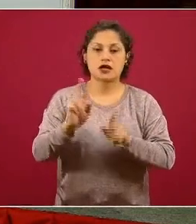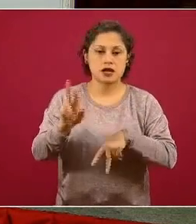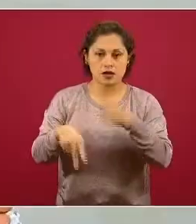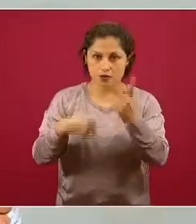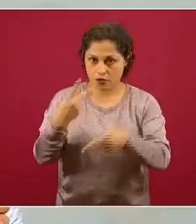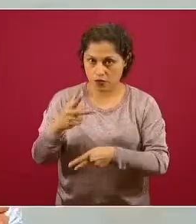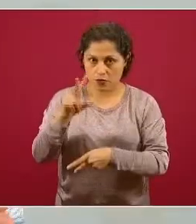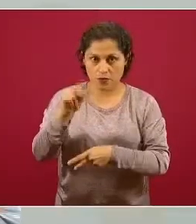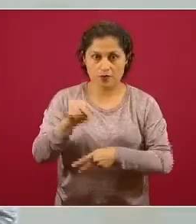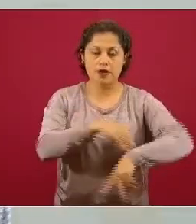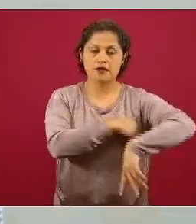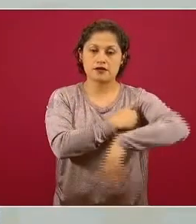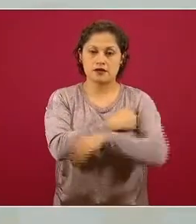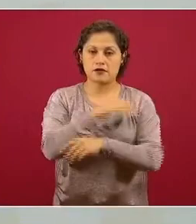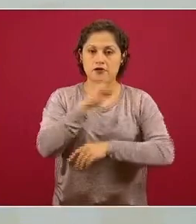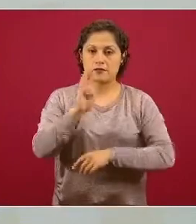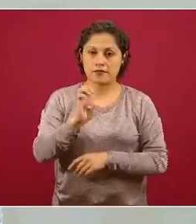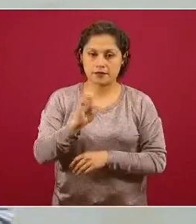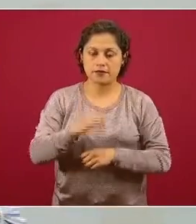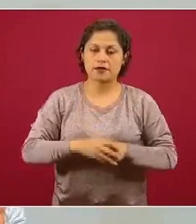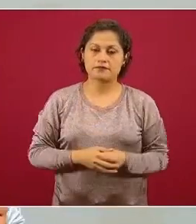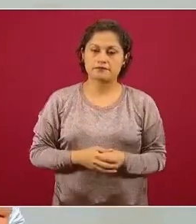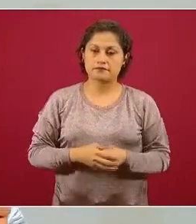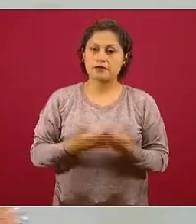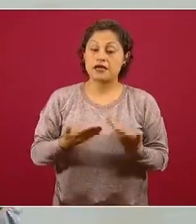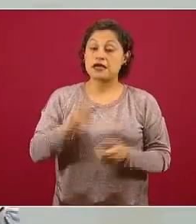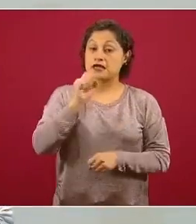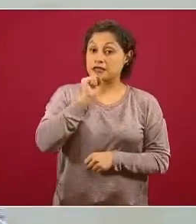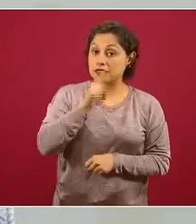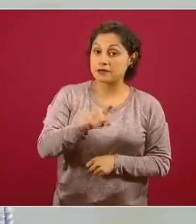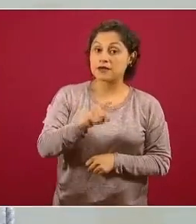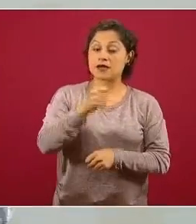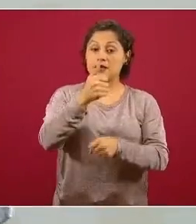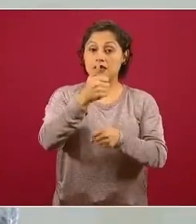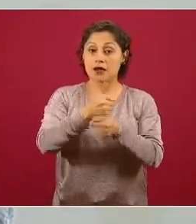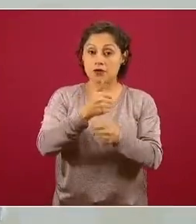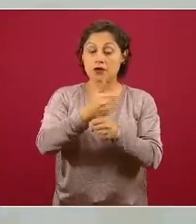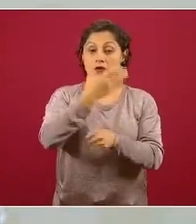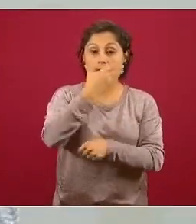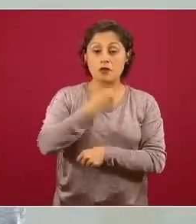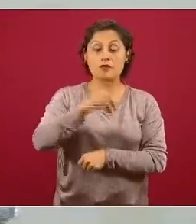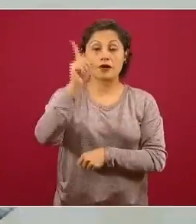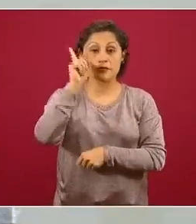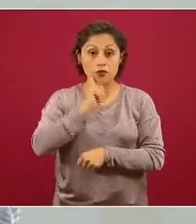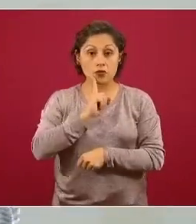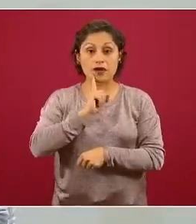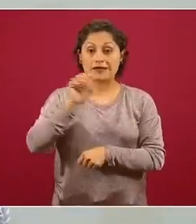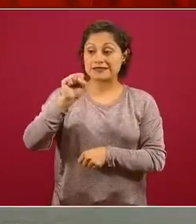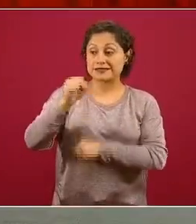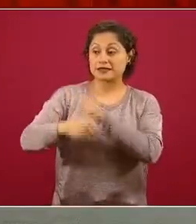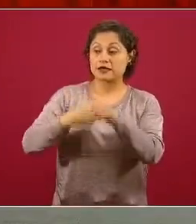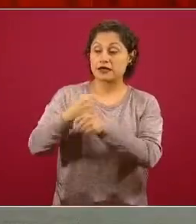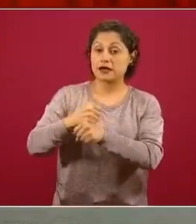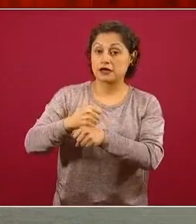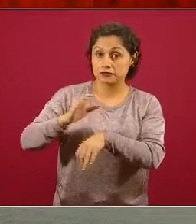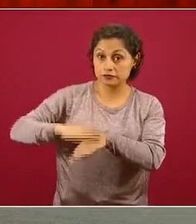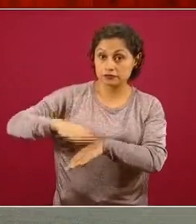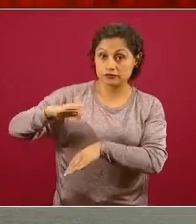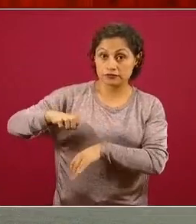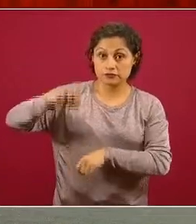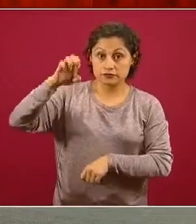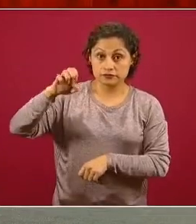recoger o a llevar a los niños personas de más de 65 años, un poco para tratar de